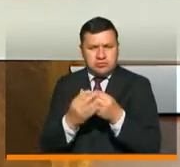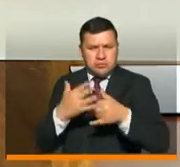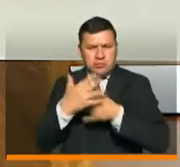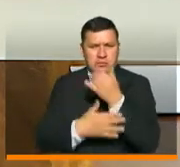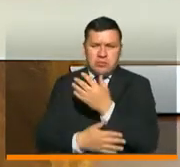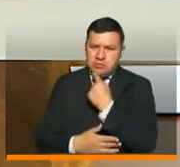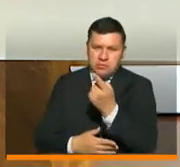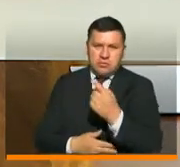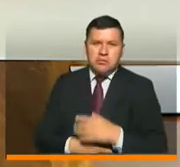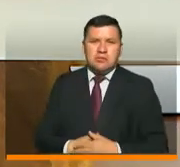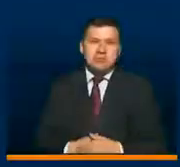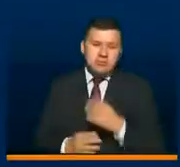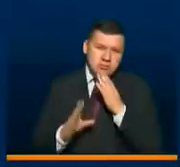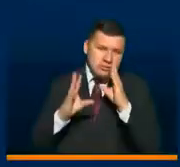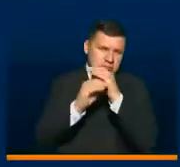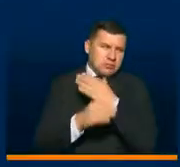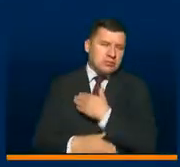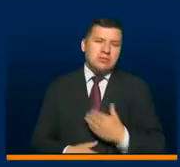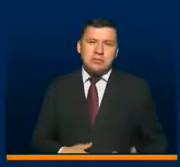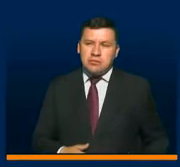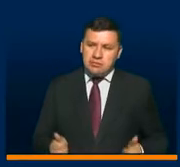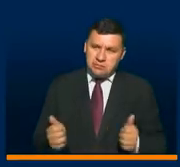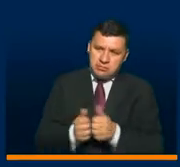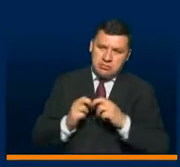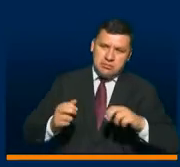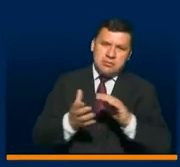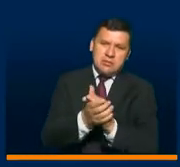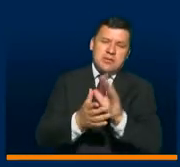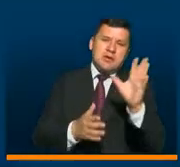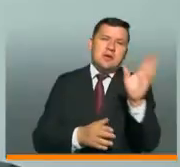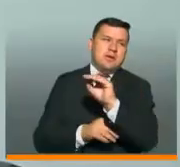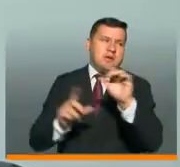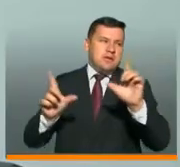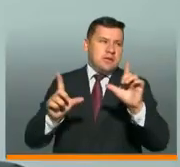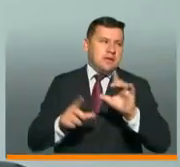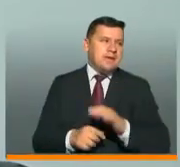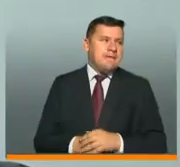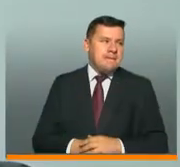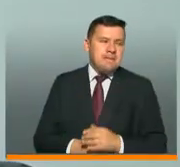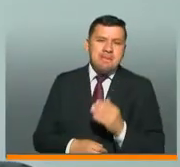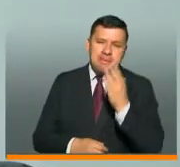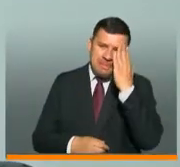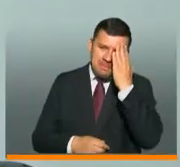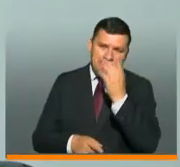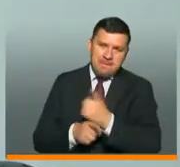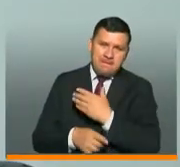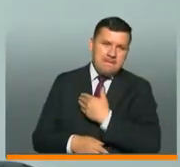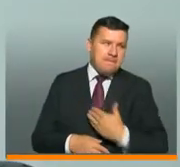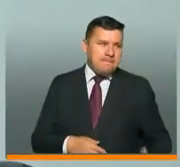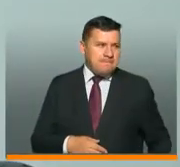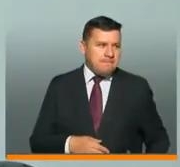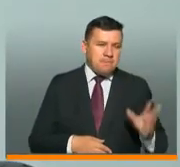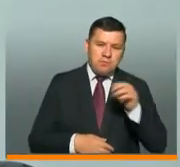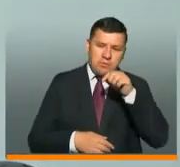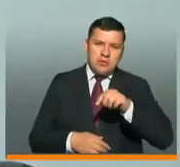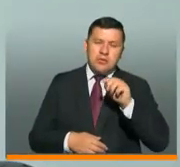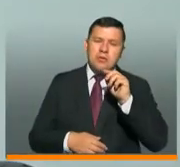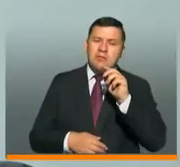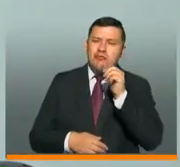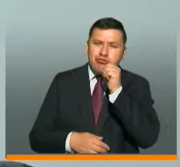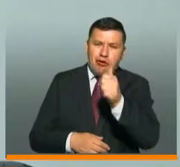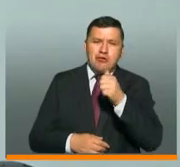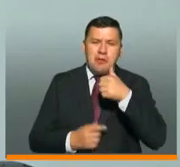país. Buenas noches, presidente, compañeros, y un saludo a todos los televidentes. Sabe, presidente, que estamos todos los días en una